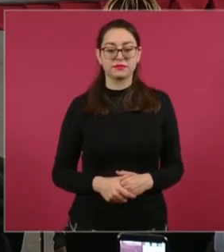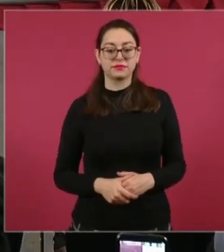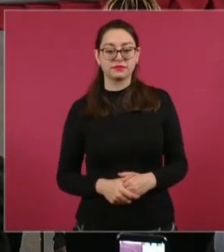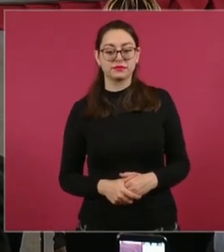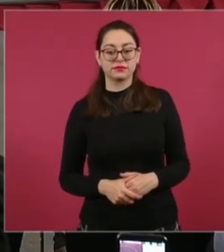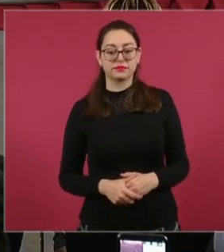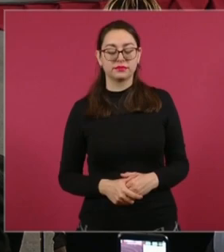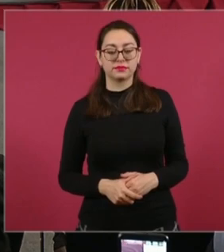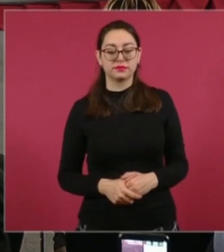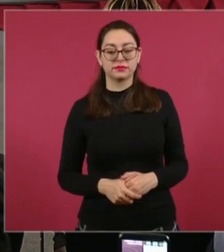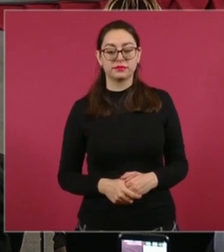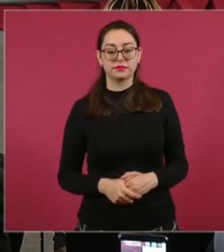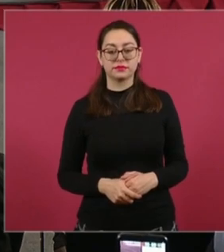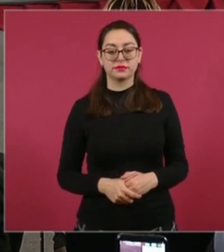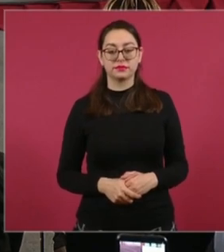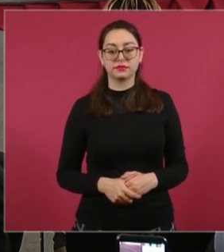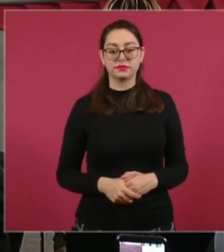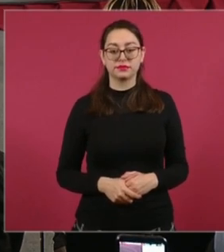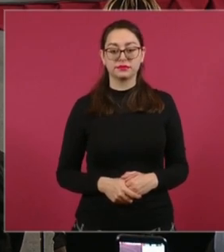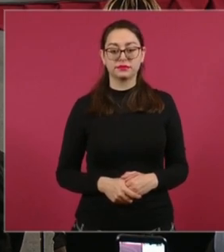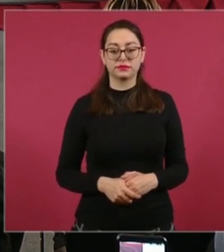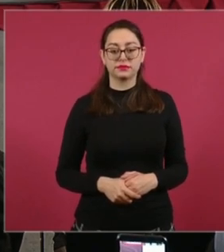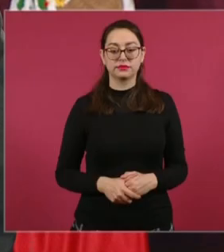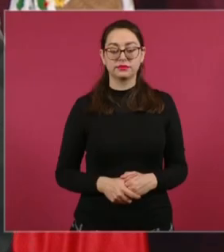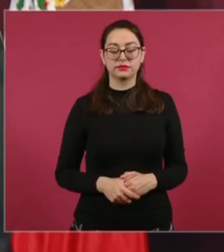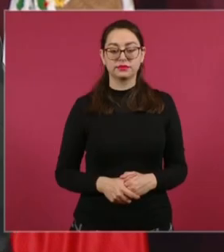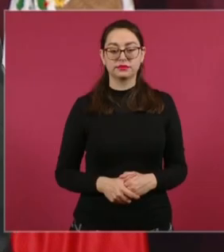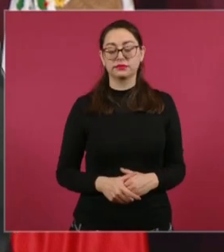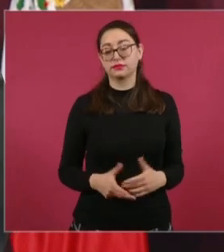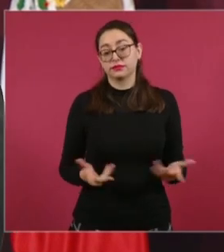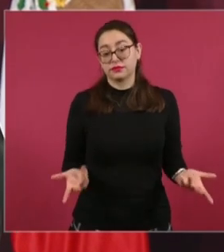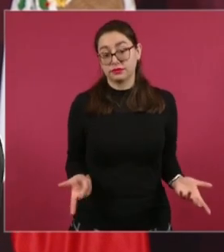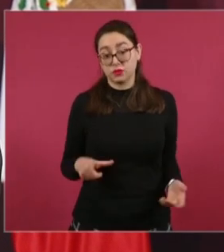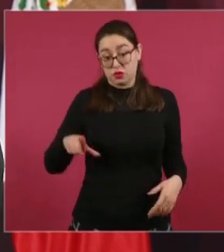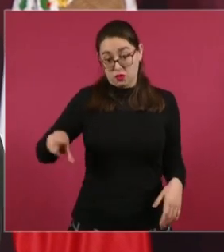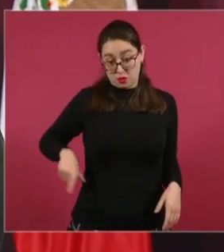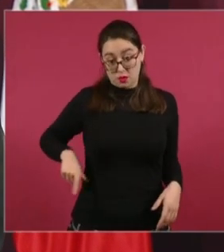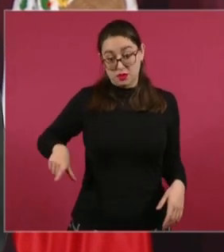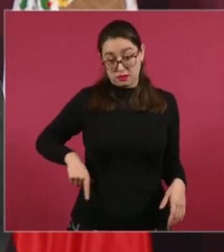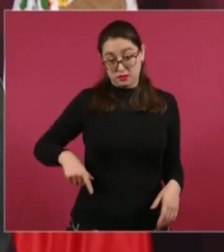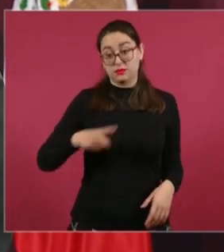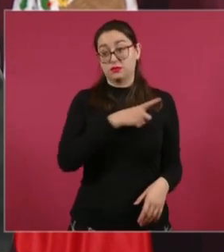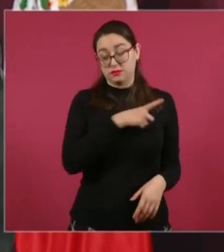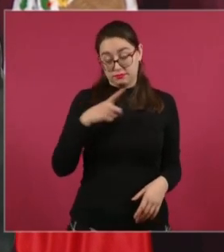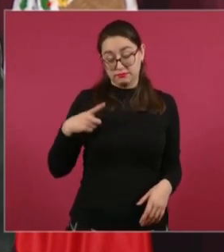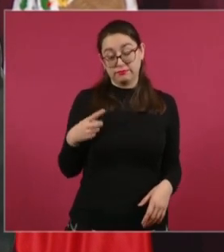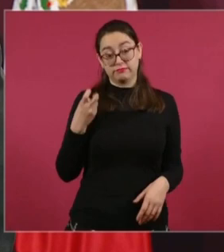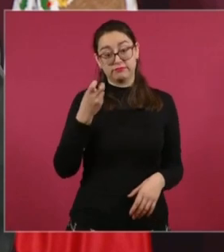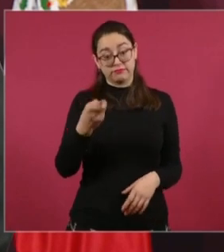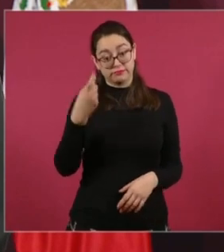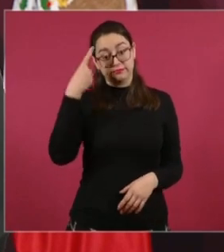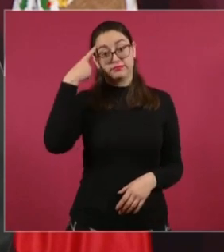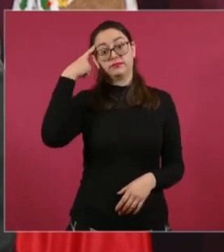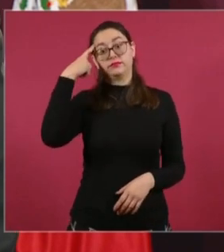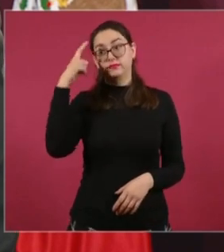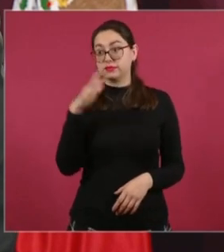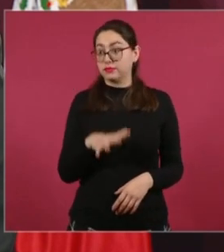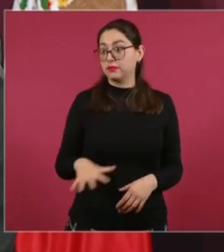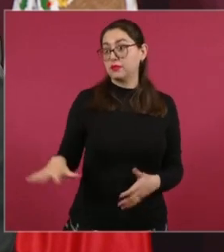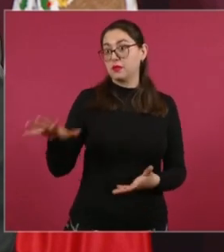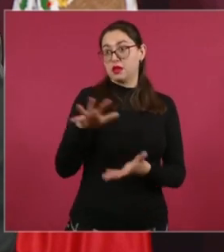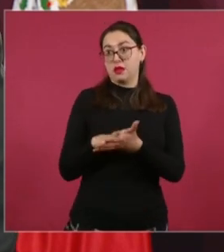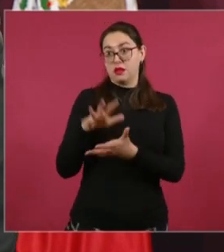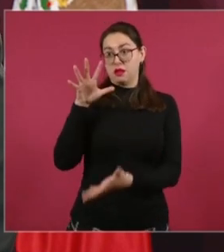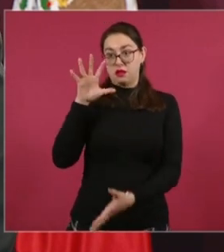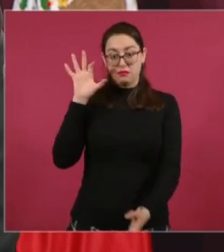los gobernantes pues deben de pensar en eso, más el servidor